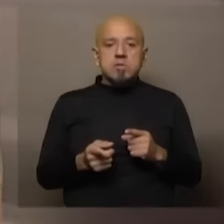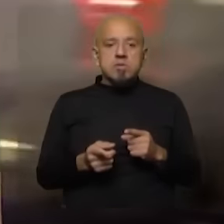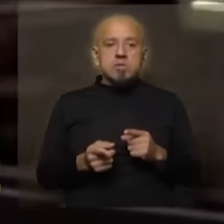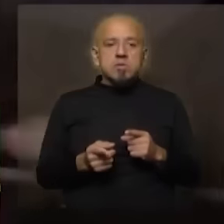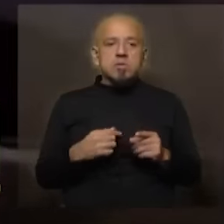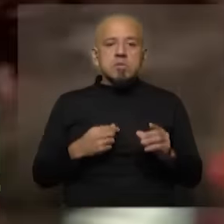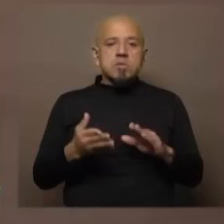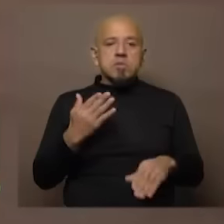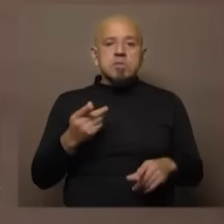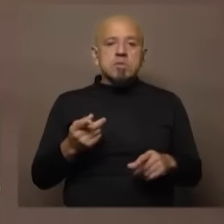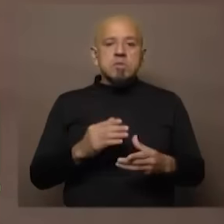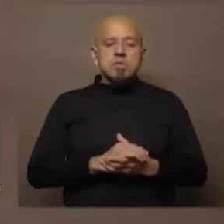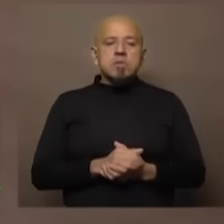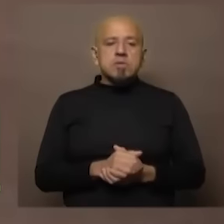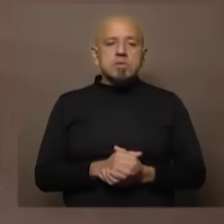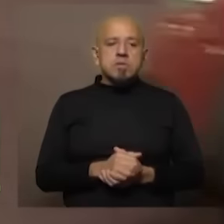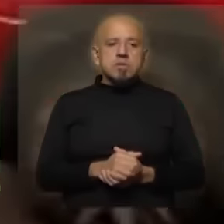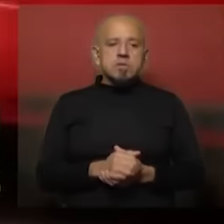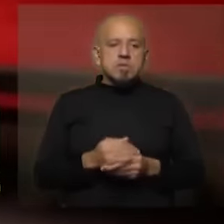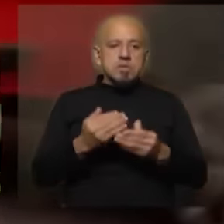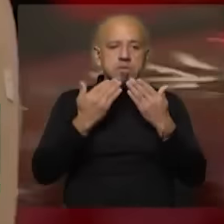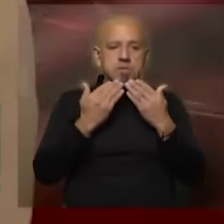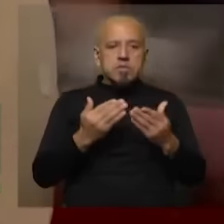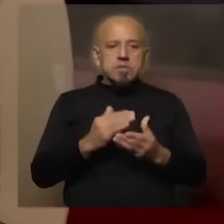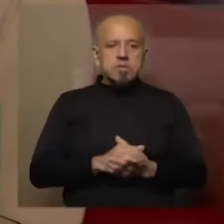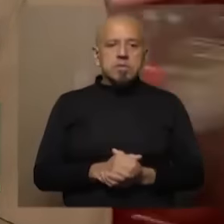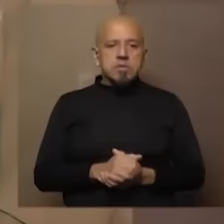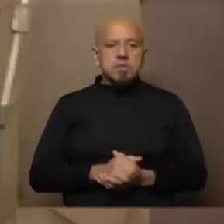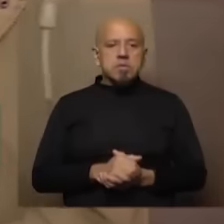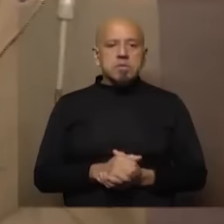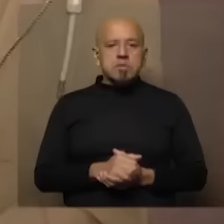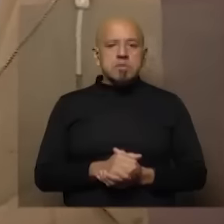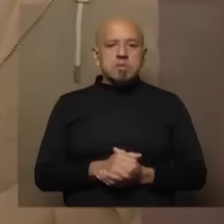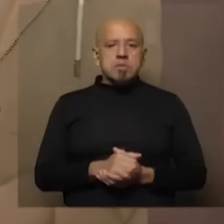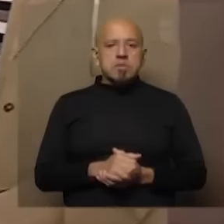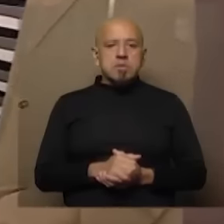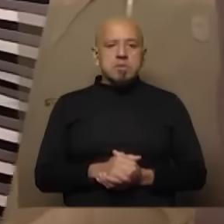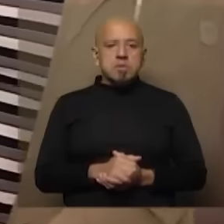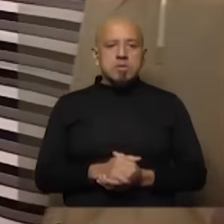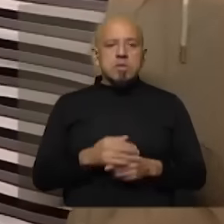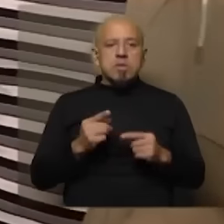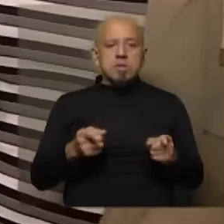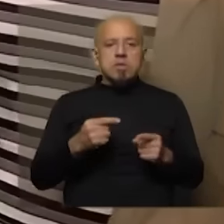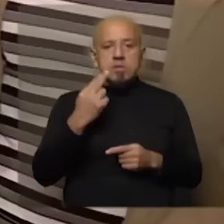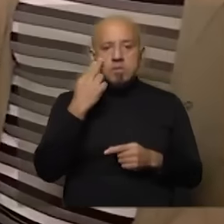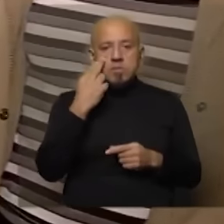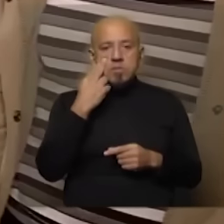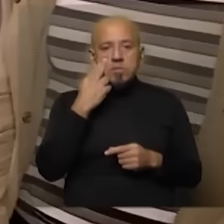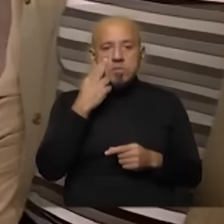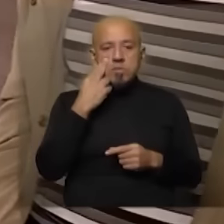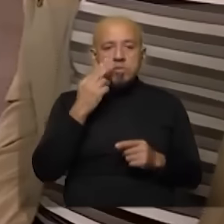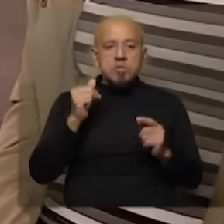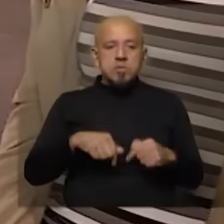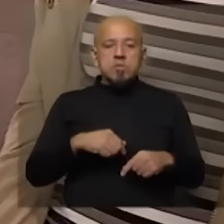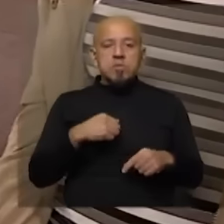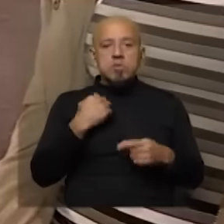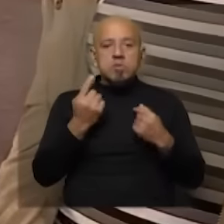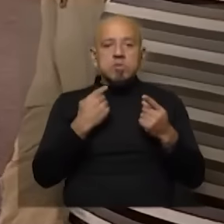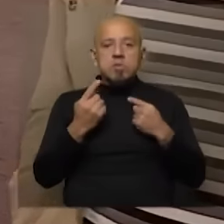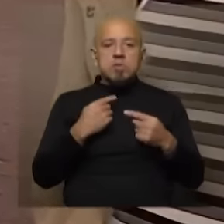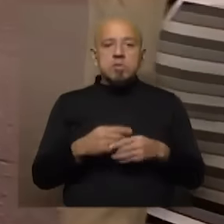manifestación más extrema de violencia. Agradecemos a Tamara Zamudio por estos minutos y señalamos que esta es una problemática de la que se habla hoy porque